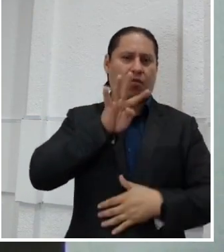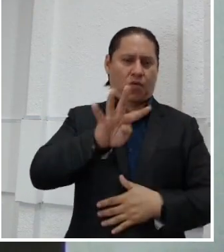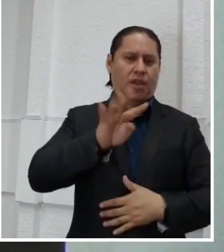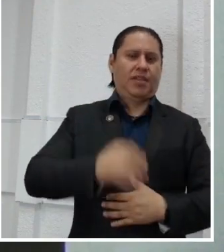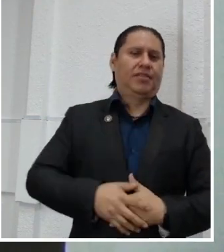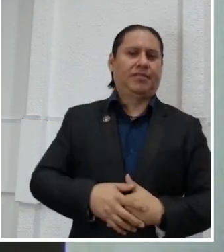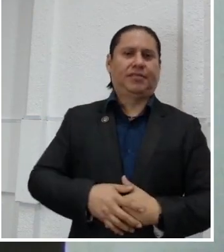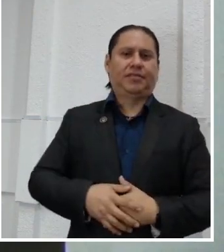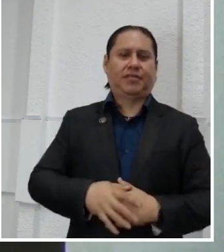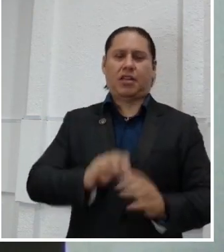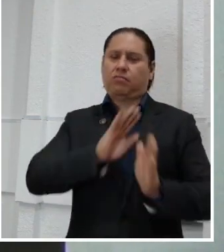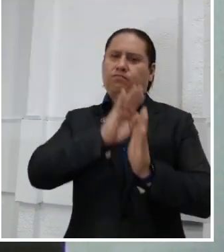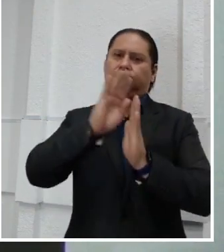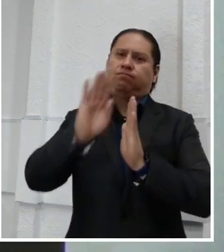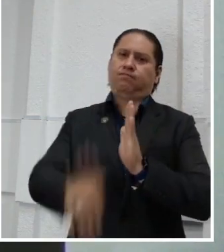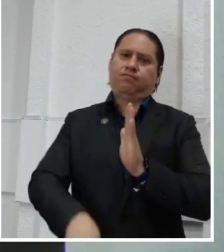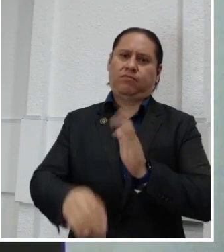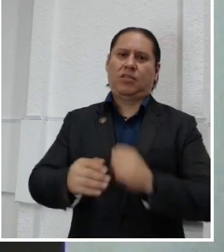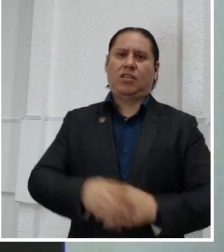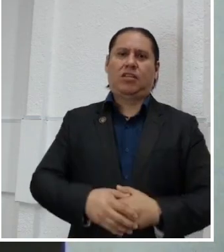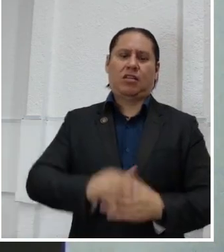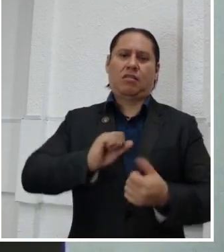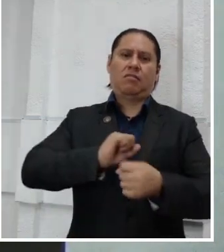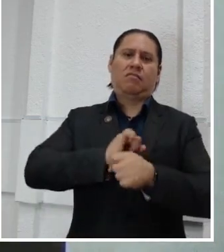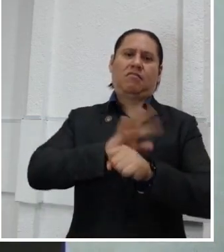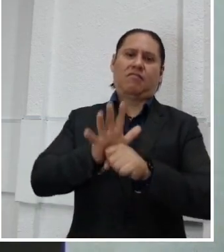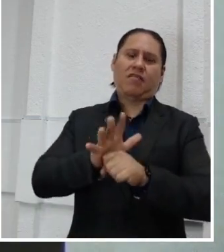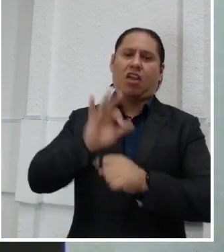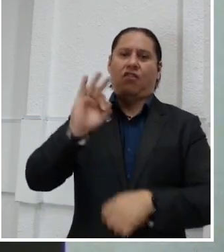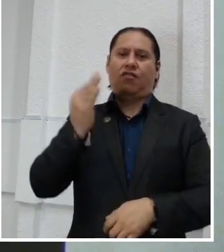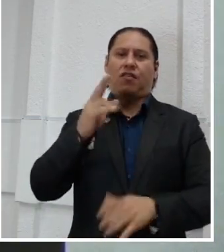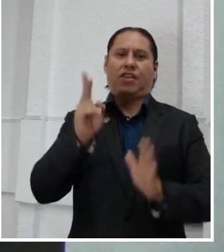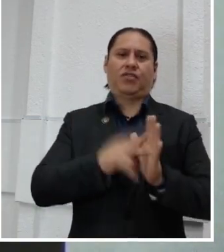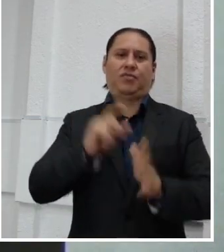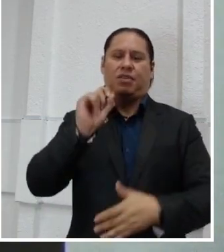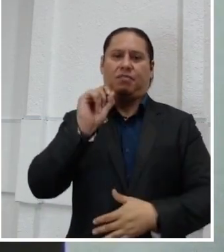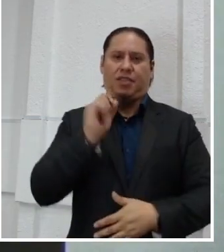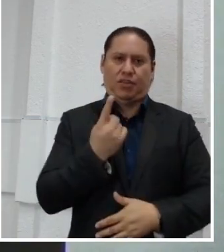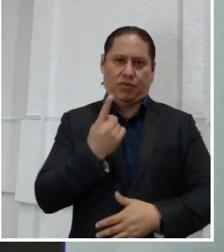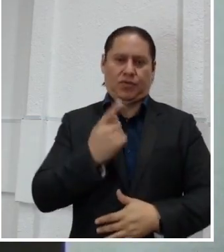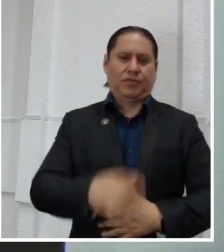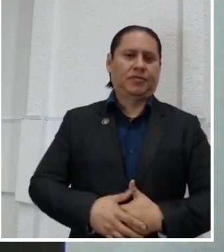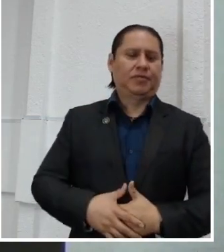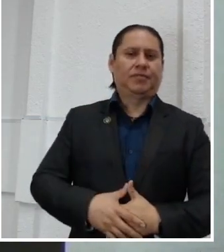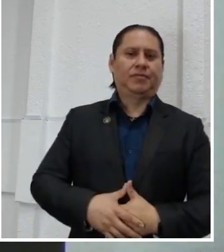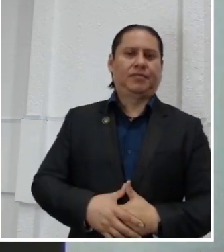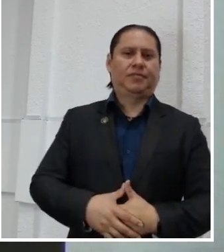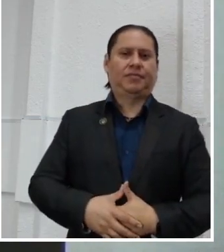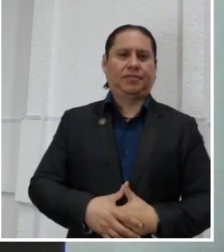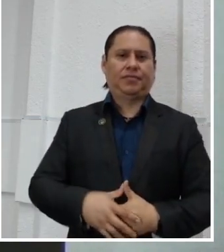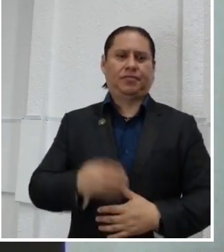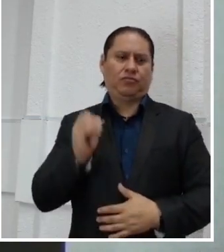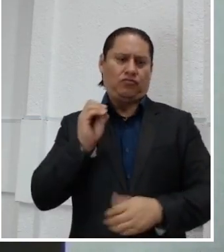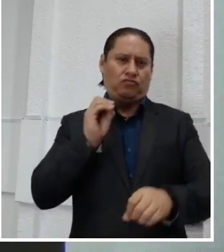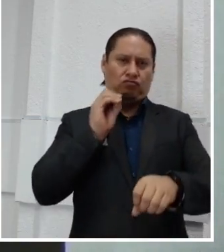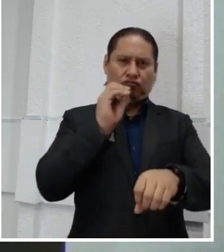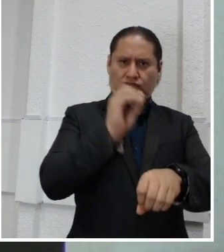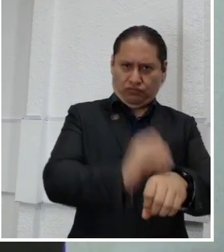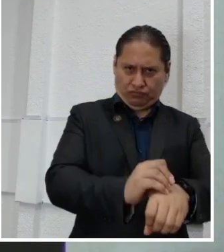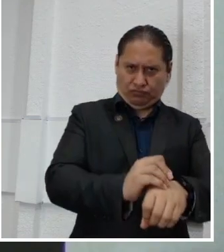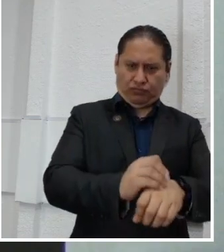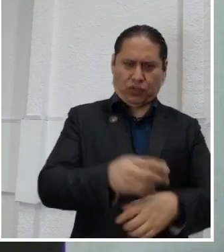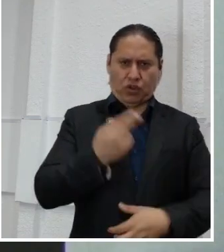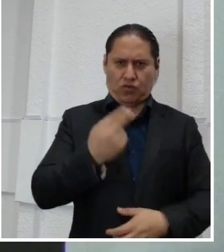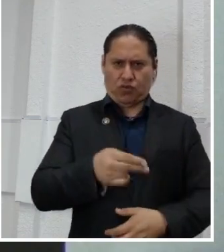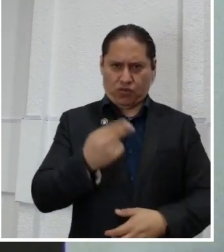hasta el momento de su fallecimiento por COVID en febrero del 2021, nombramiento que tuve el honor de